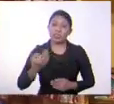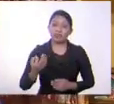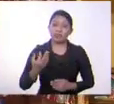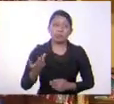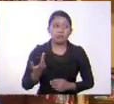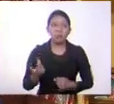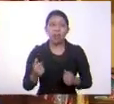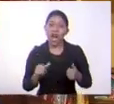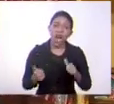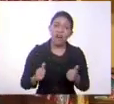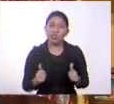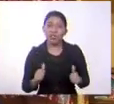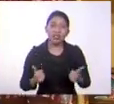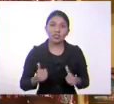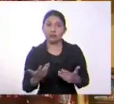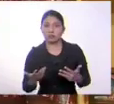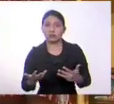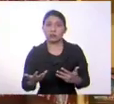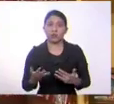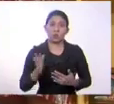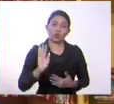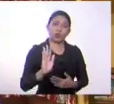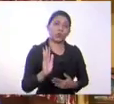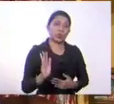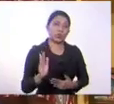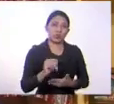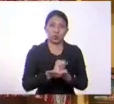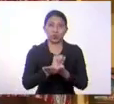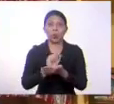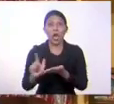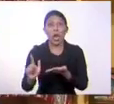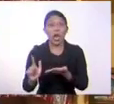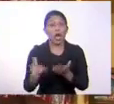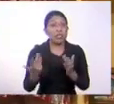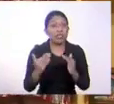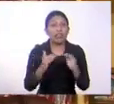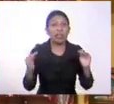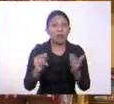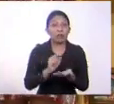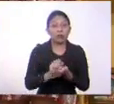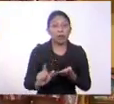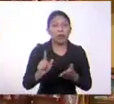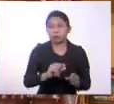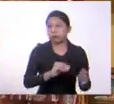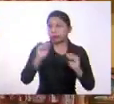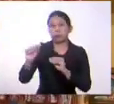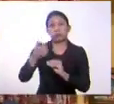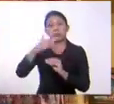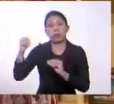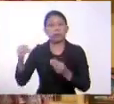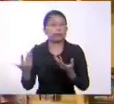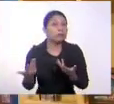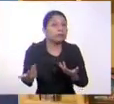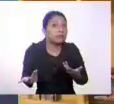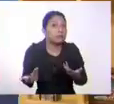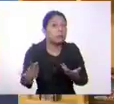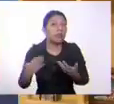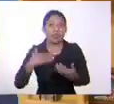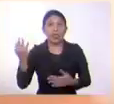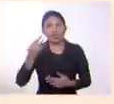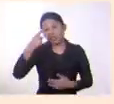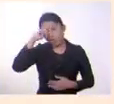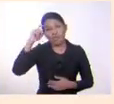dependiendo de tu escolaridad o dependiendo del país que vas, en este caso, por ejemplo, necesitas